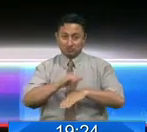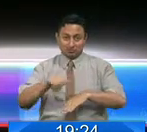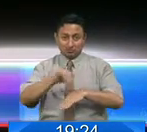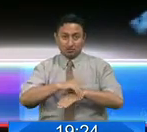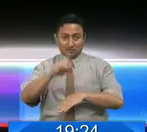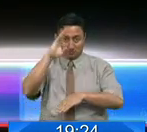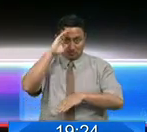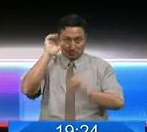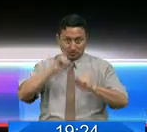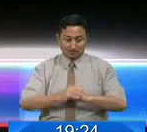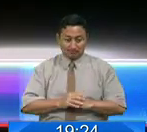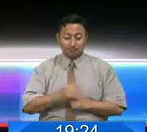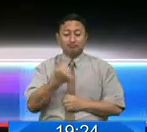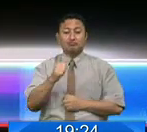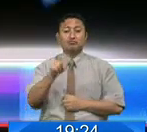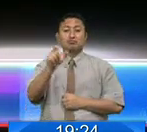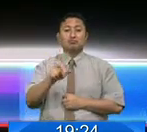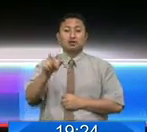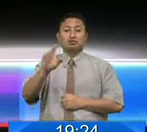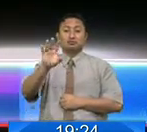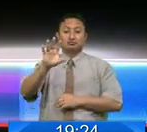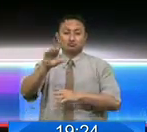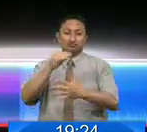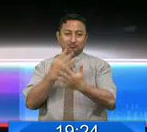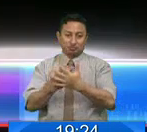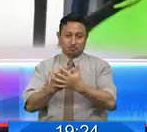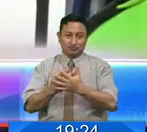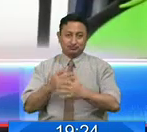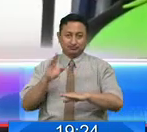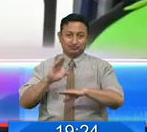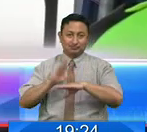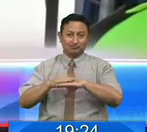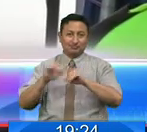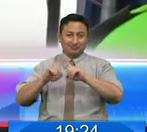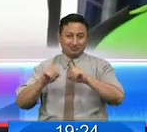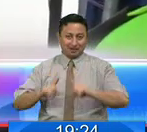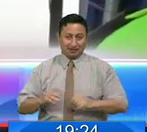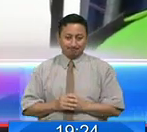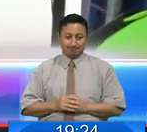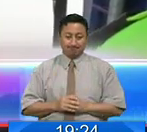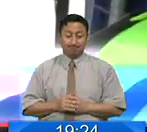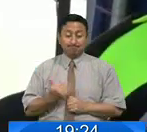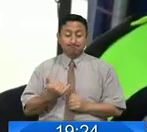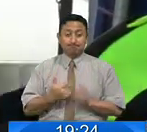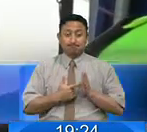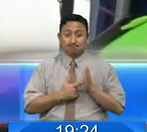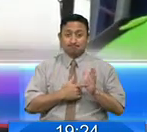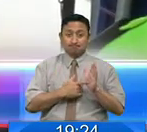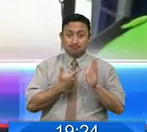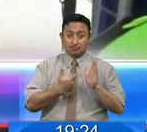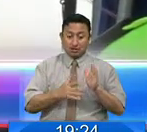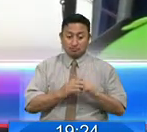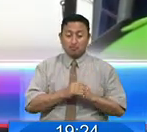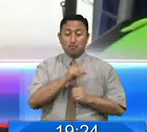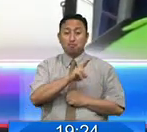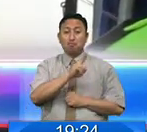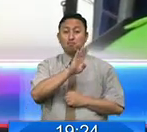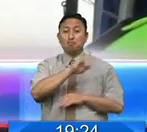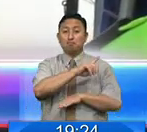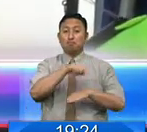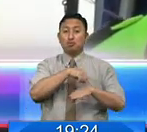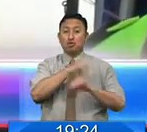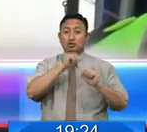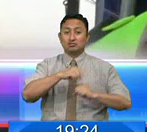policía logró detener a 10 personas por diferentes delitos es el resultado que hemos logrado en las primeras 24 horas